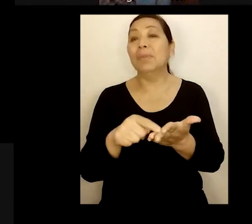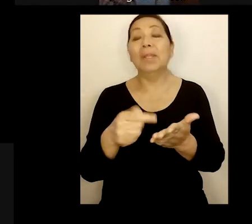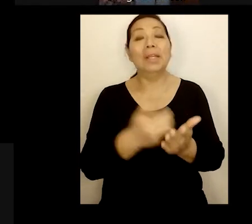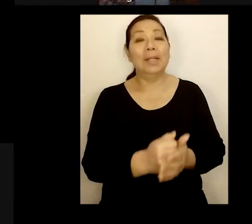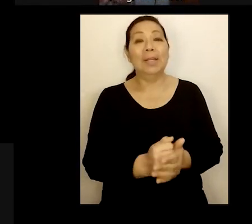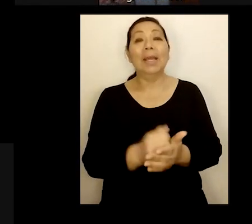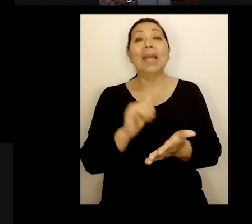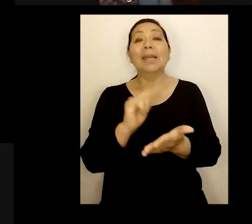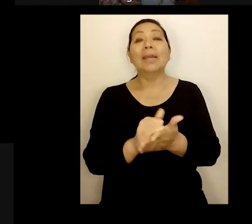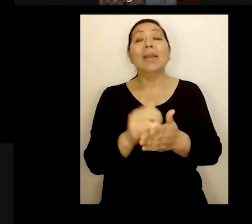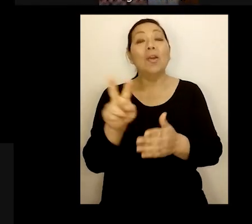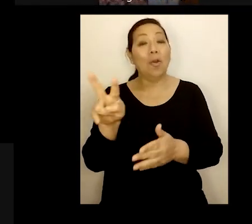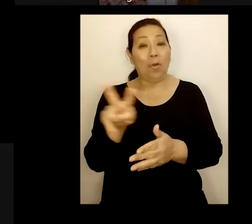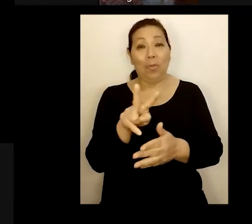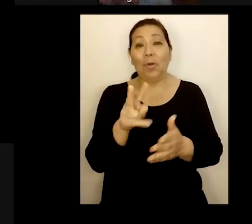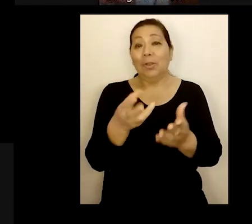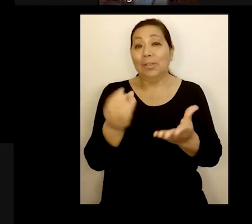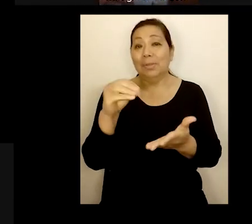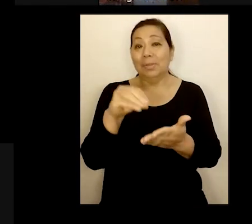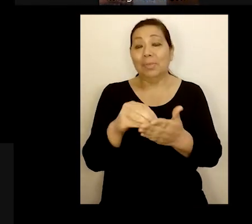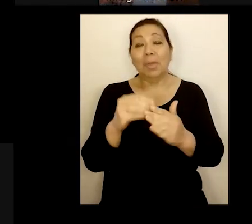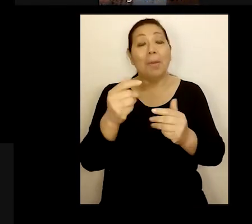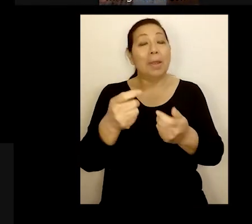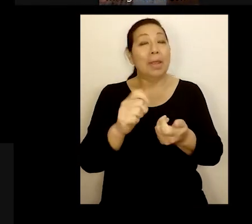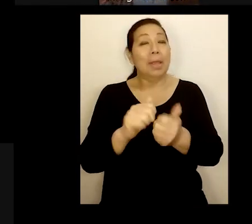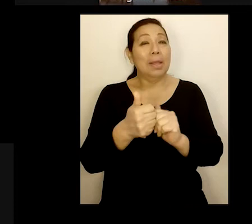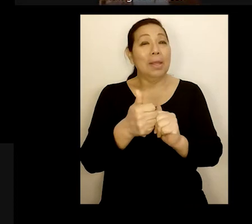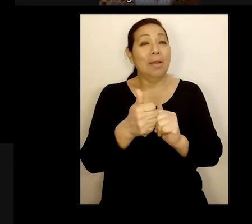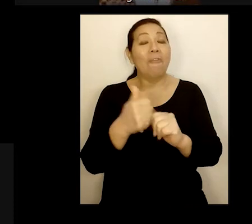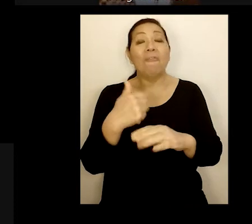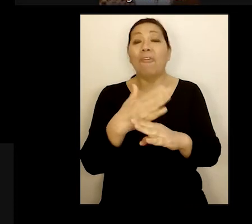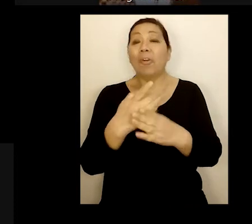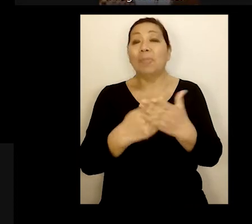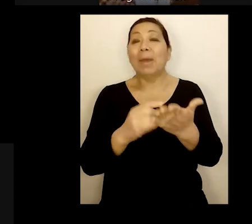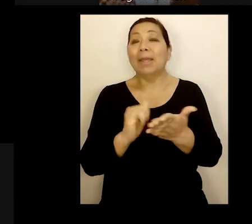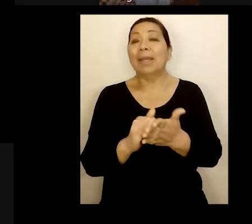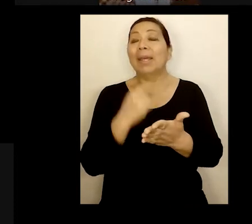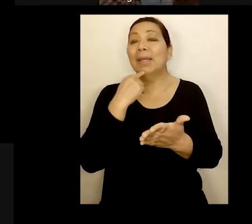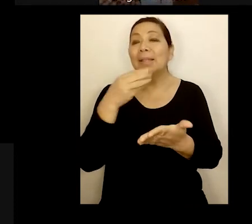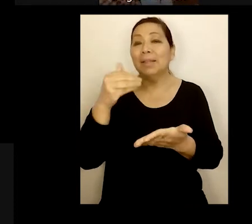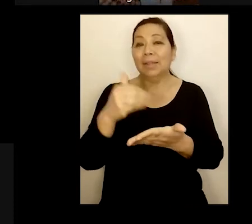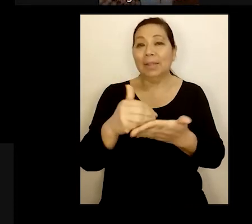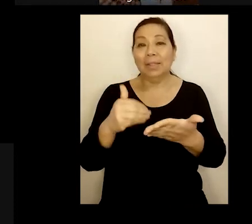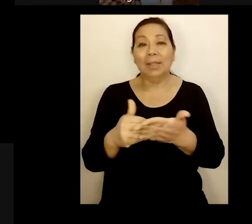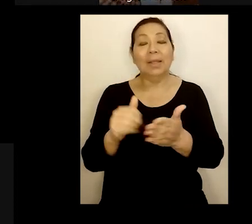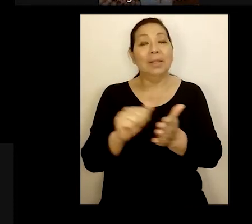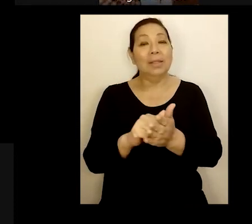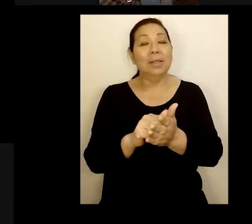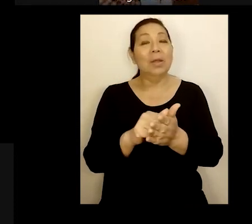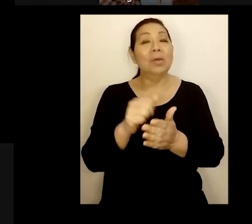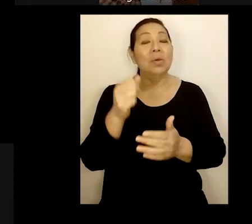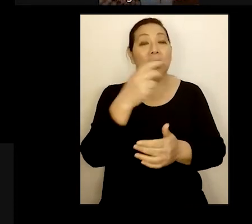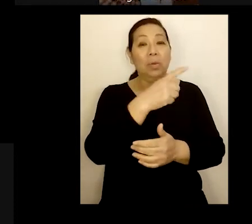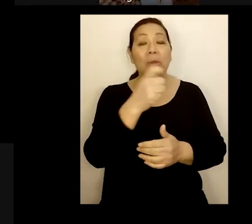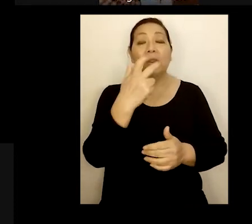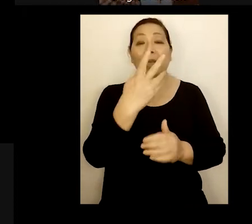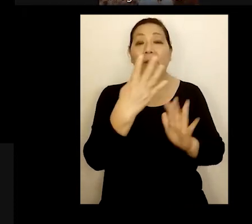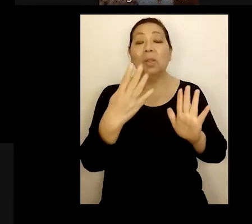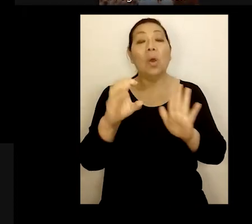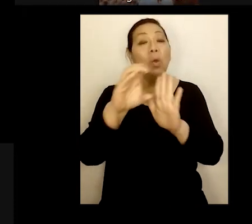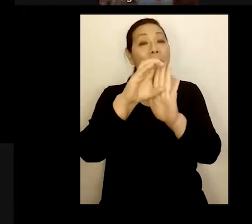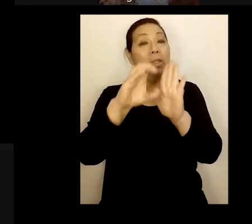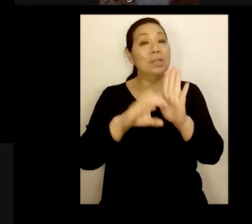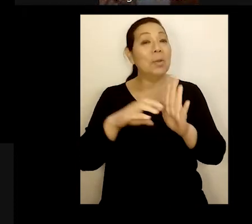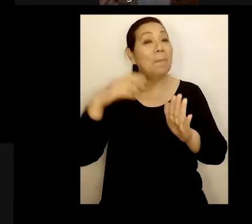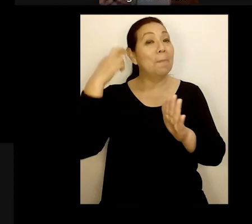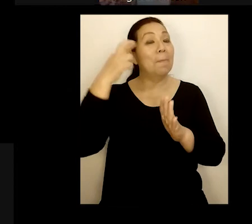vía ordinaria, que ambas conservan el estándar de motivación establecido en el inciso 5 del artículo 139 de la